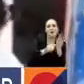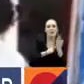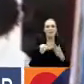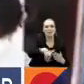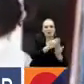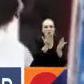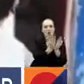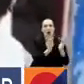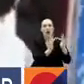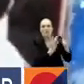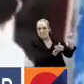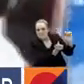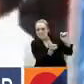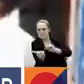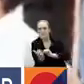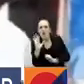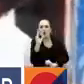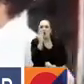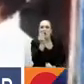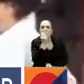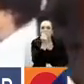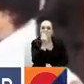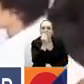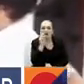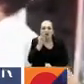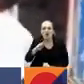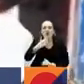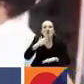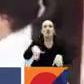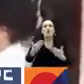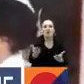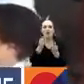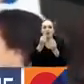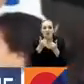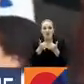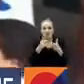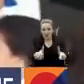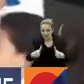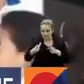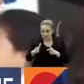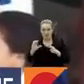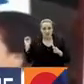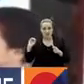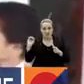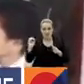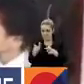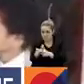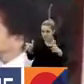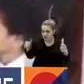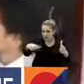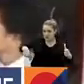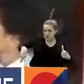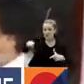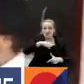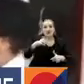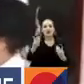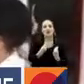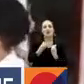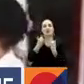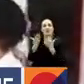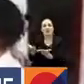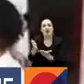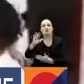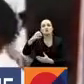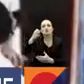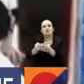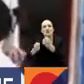la situación de las leches, en qué estado se encuentran, que la mayoría de alumnos le entregan el complemento de las